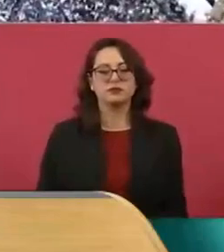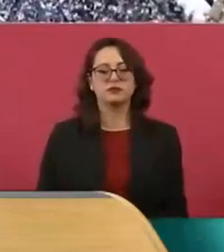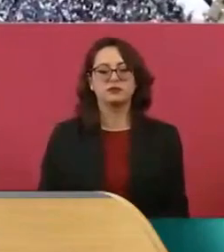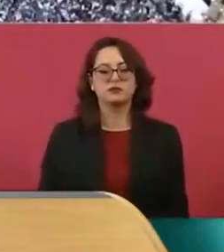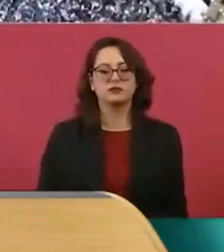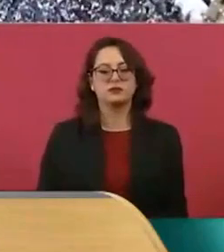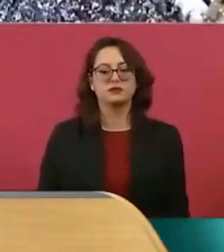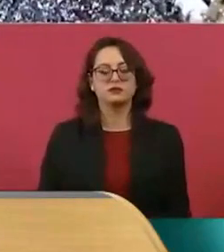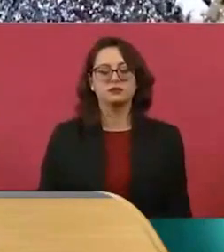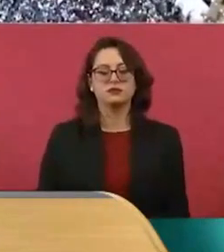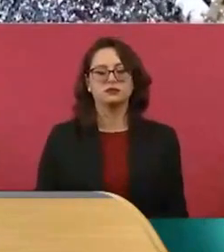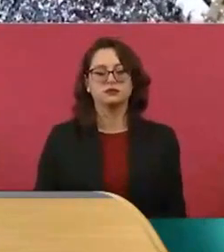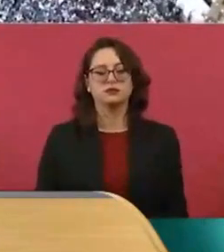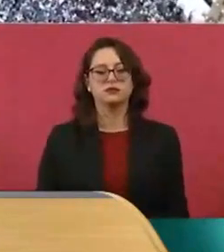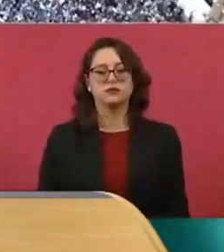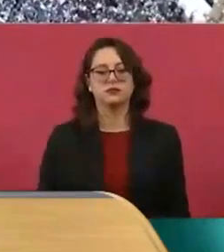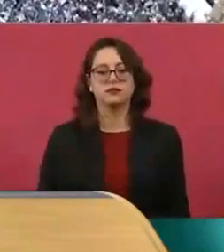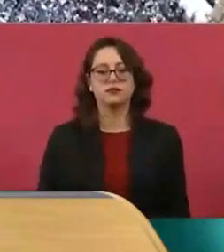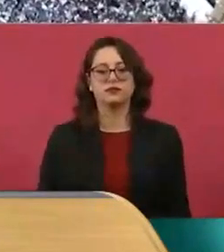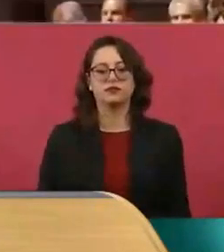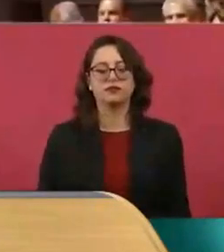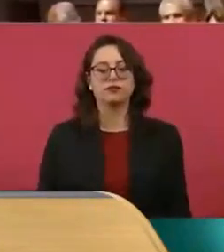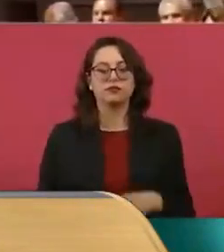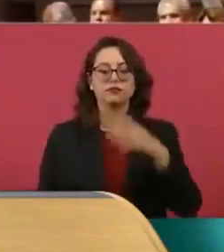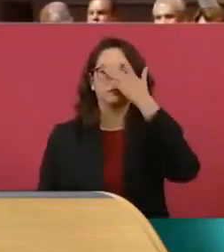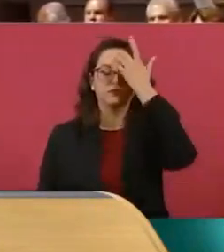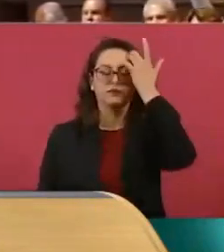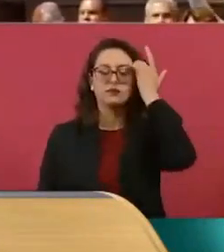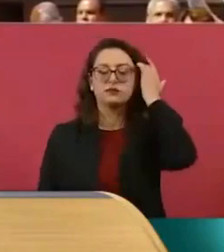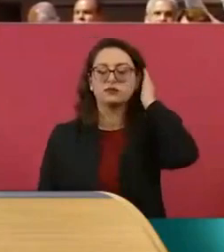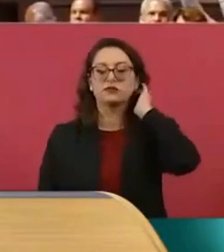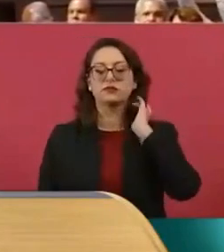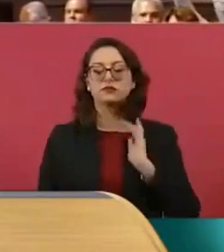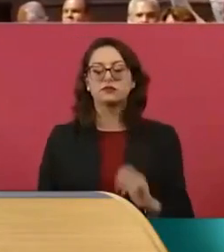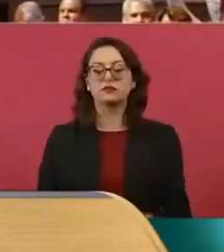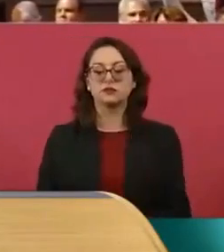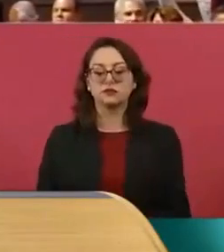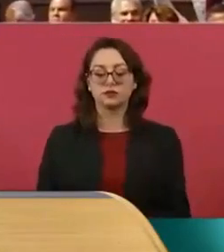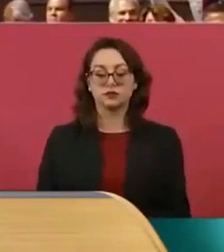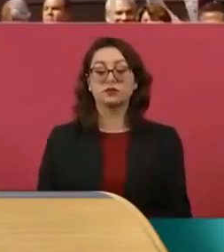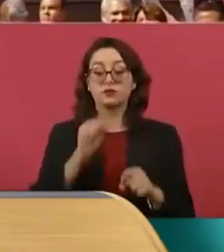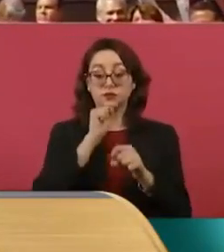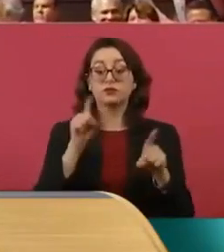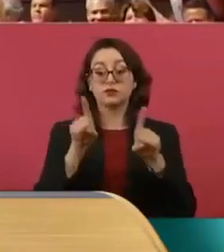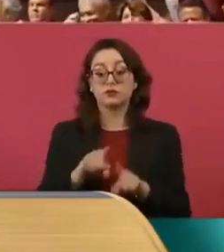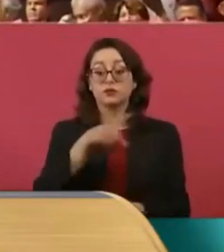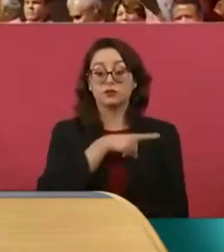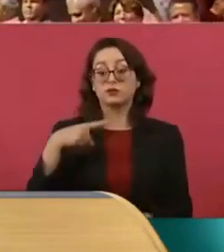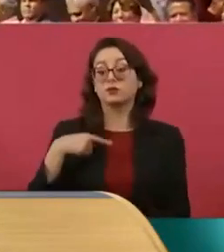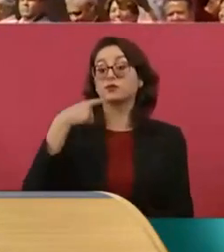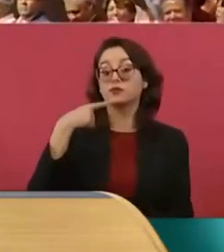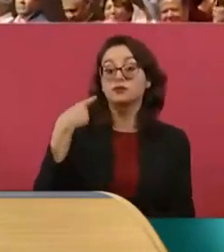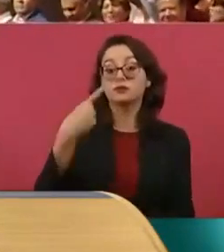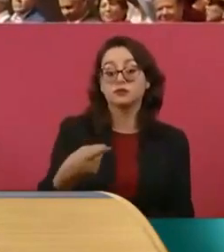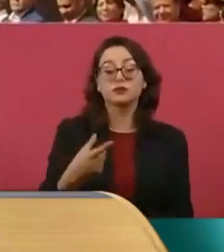para expresar que, a diferencia de lo que sucedía durante los gobiernos neoliberales o